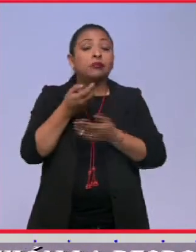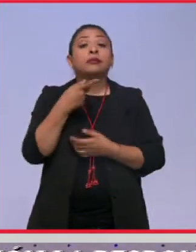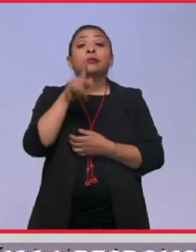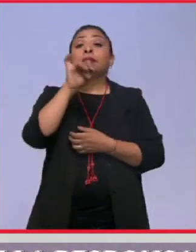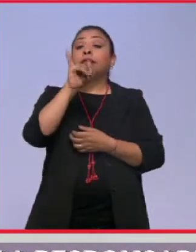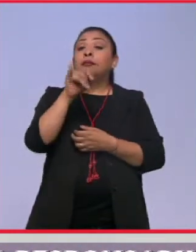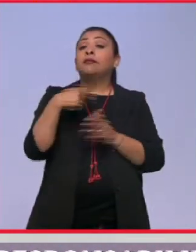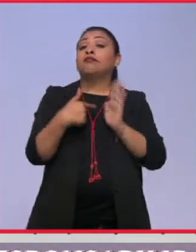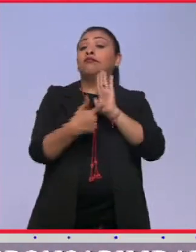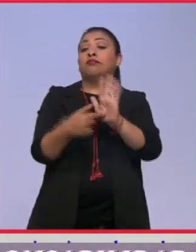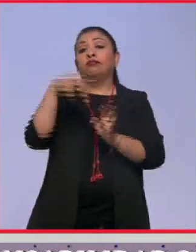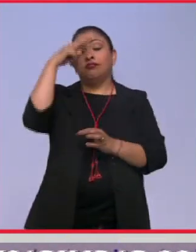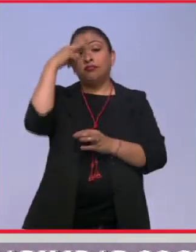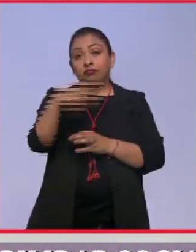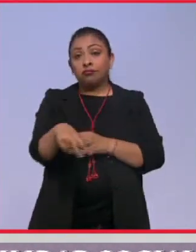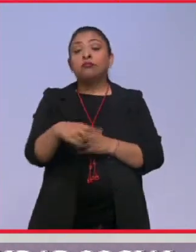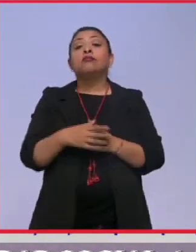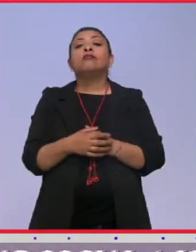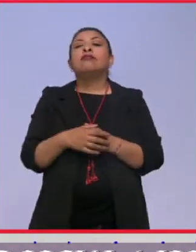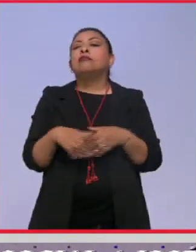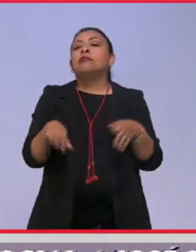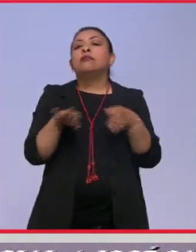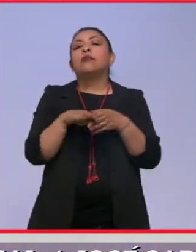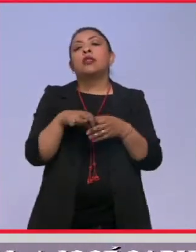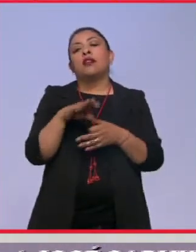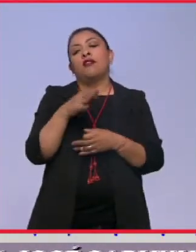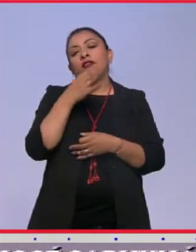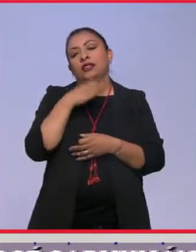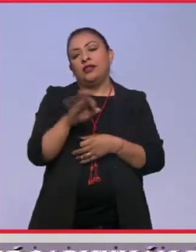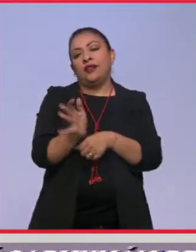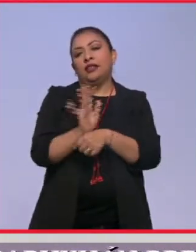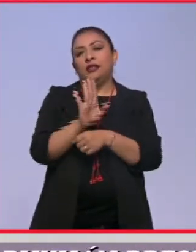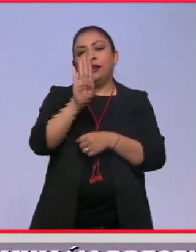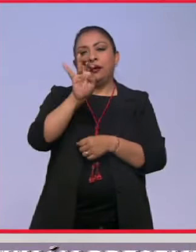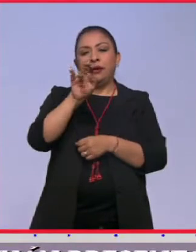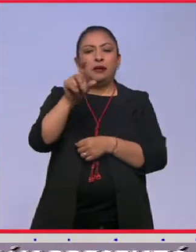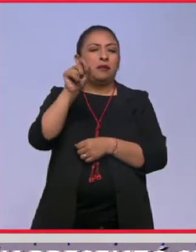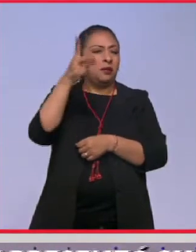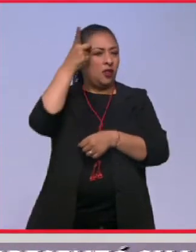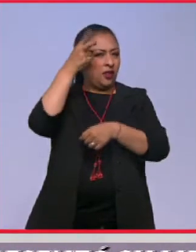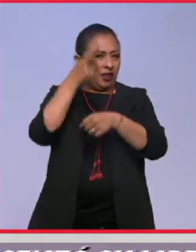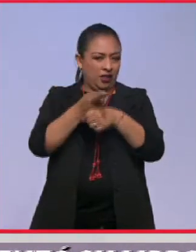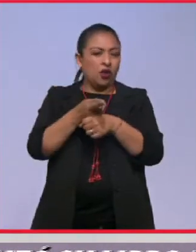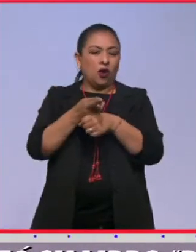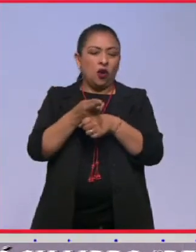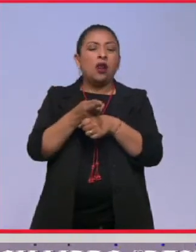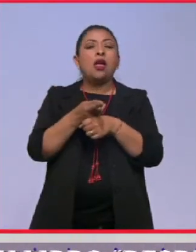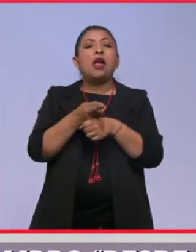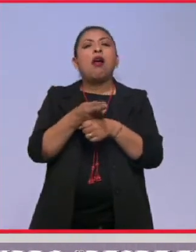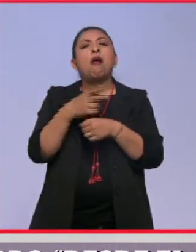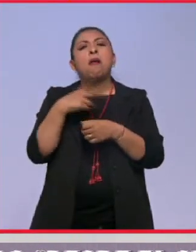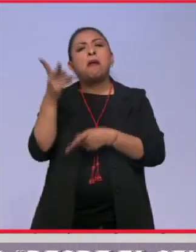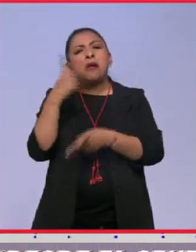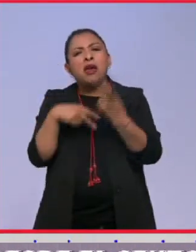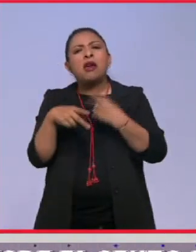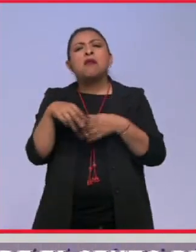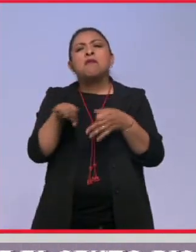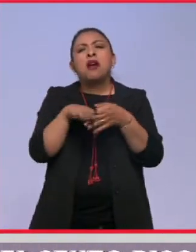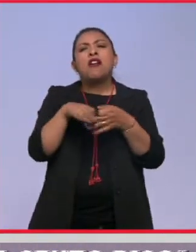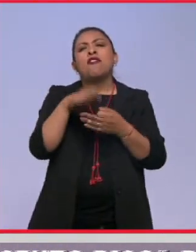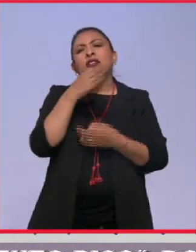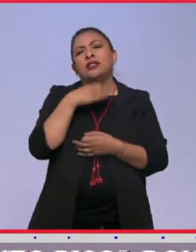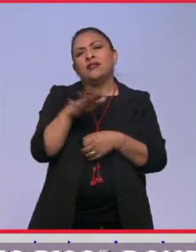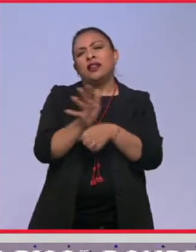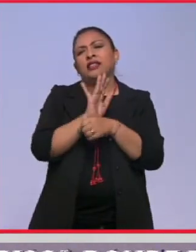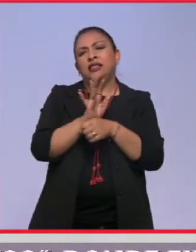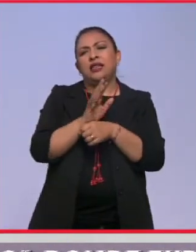La presencia mexicana es muy cercana en el Festival de Cine de Berlín. El mismo director del festival, Dieter Kortlik, viene regularmente al Festival de Cine de